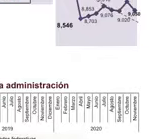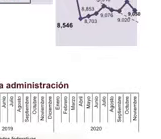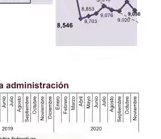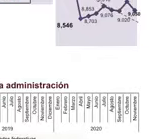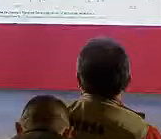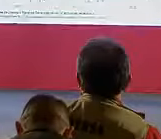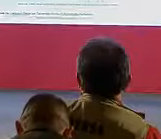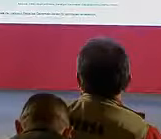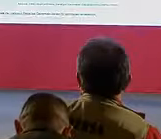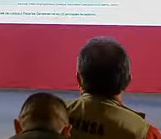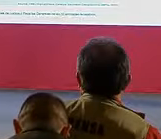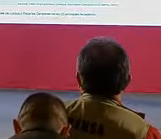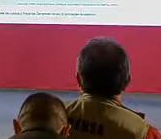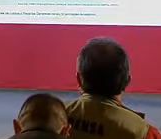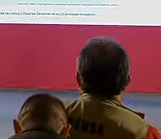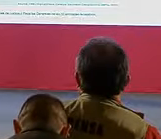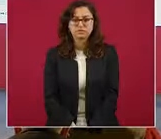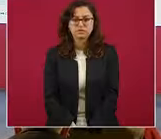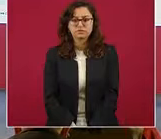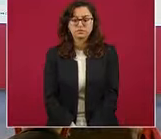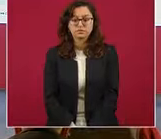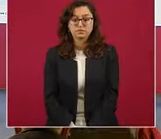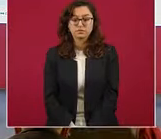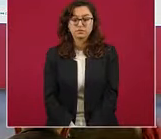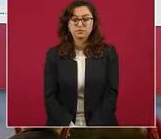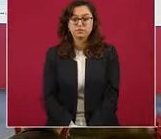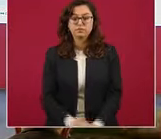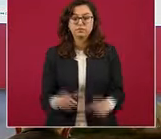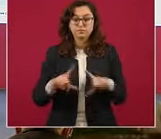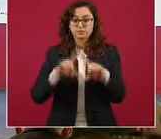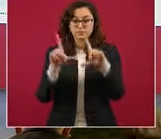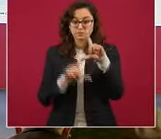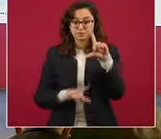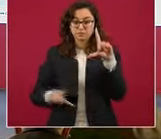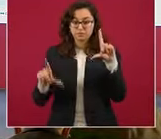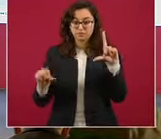vehículos. Siguiente. Aquí podemos ver cómo está el mapa